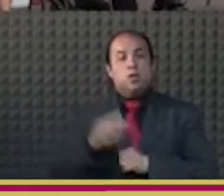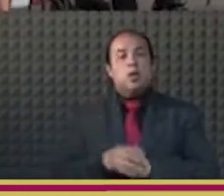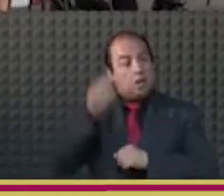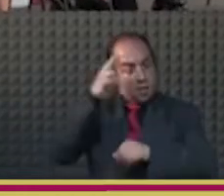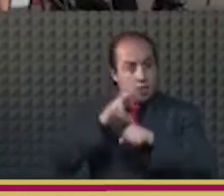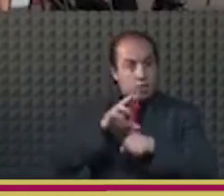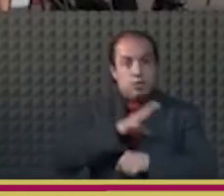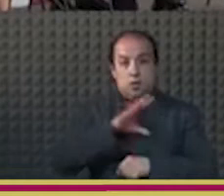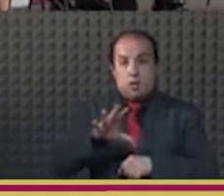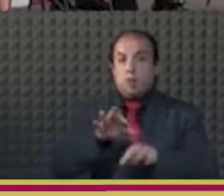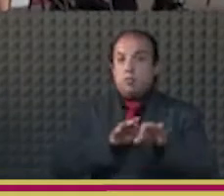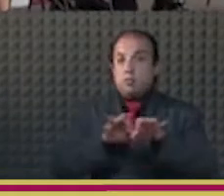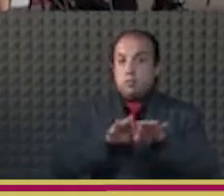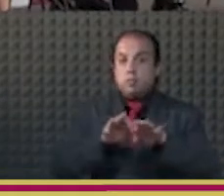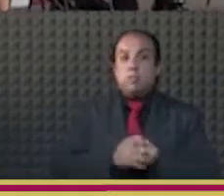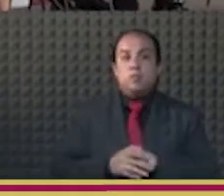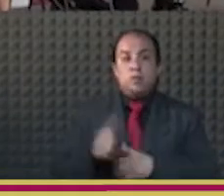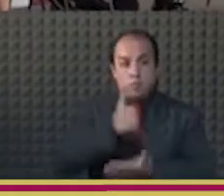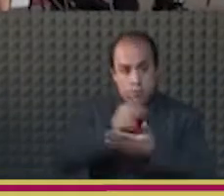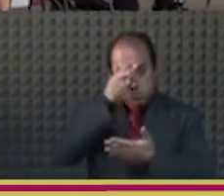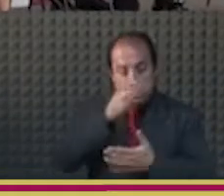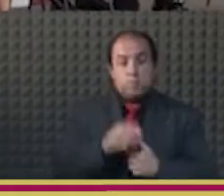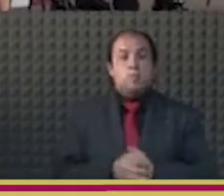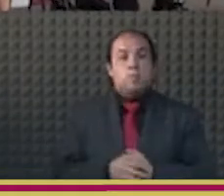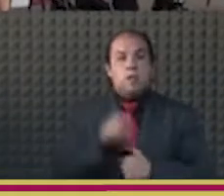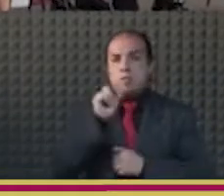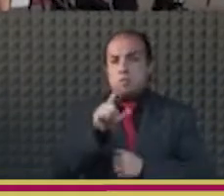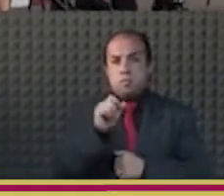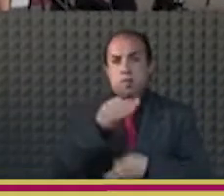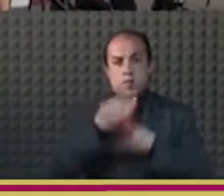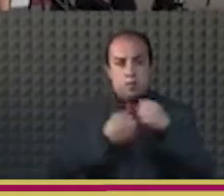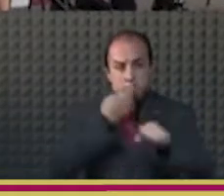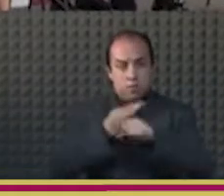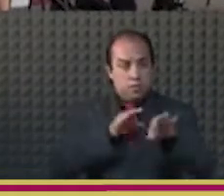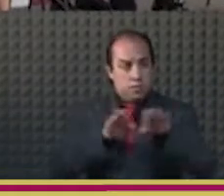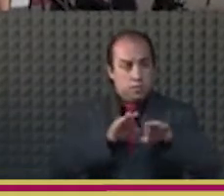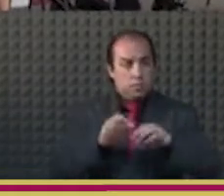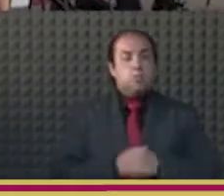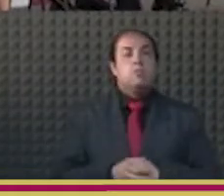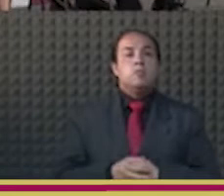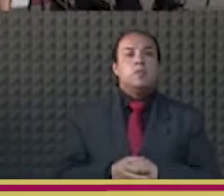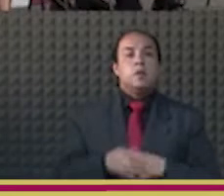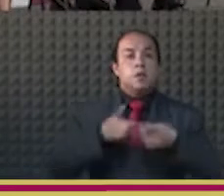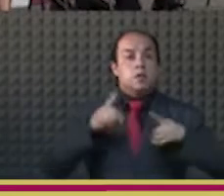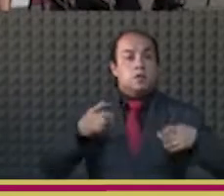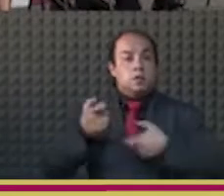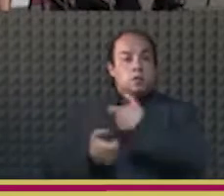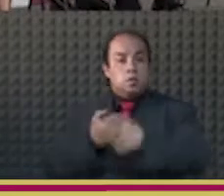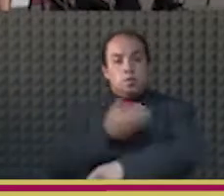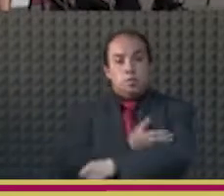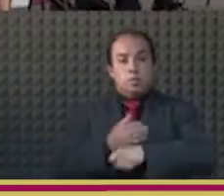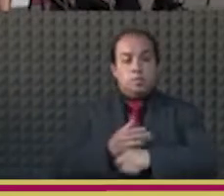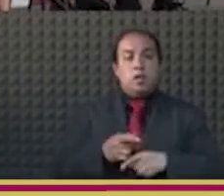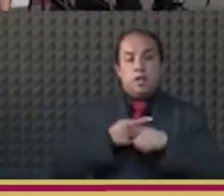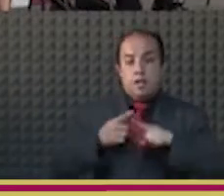de General de Empleo de la Ciudad de México. De la misma manera que a los secretarios de Trabajo y Desarrollo Económico que nos acompañan